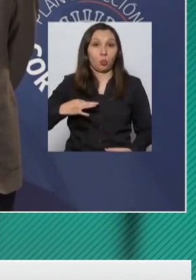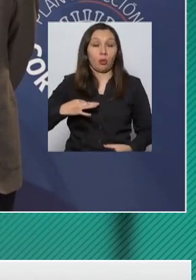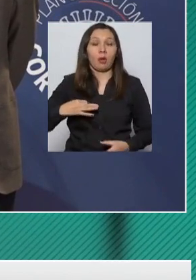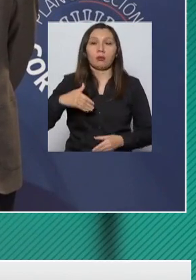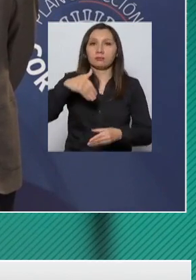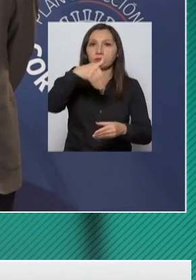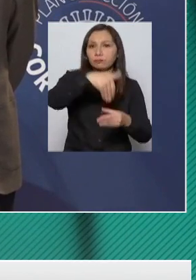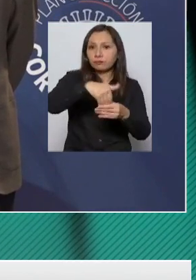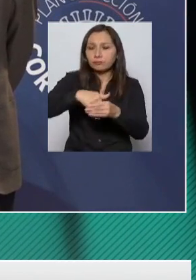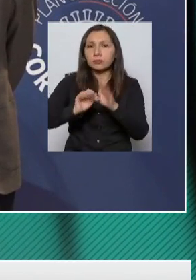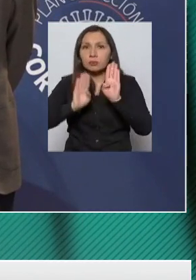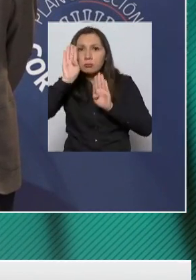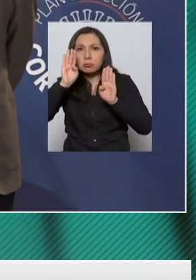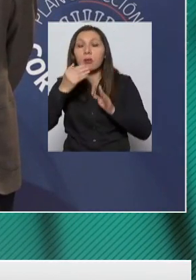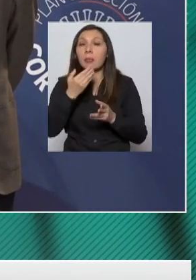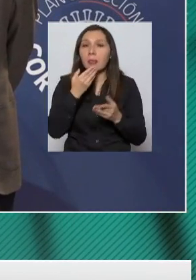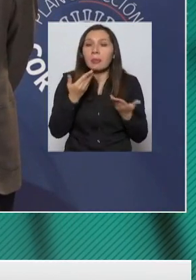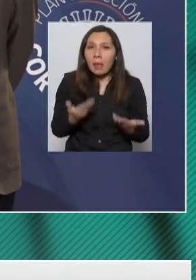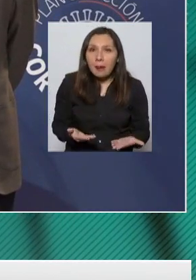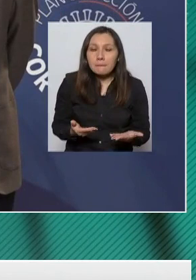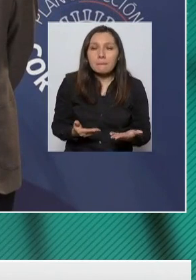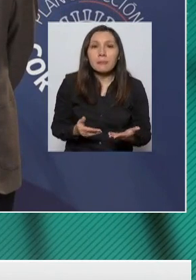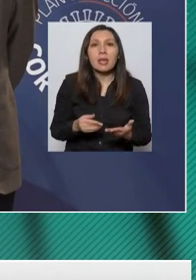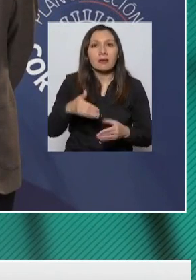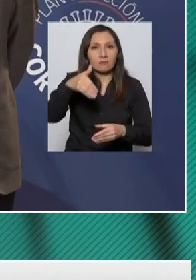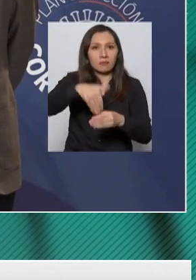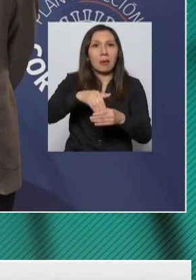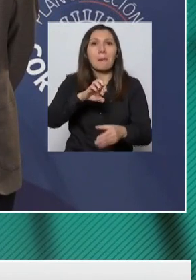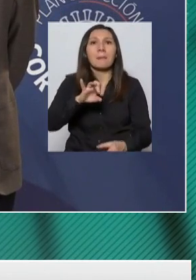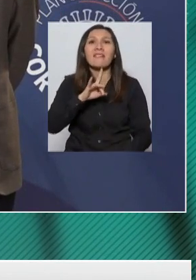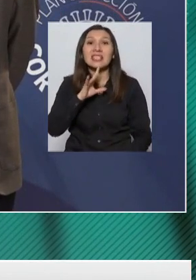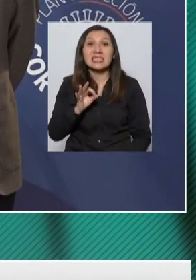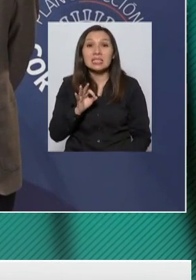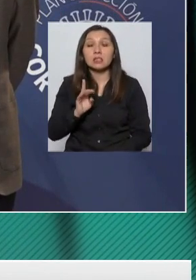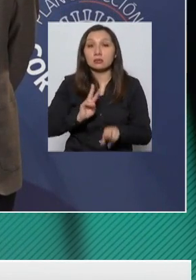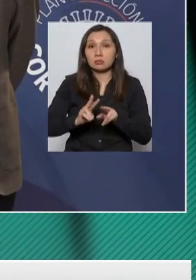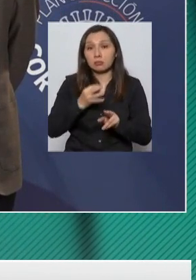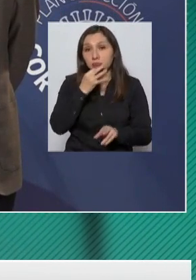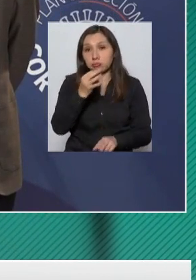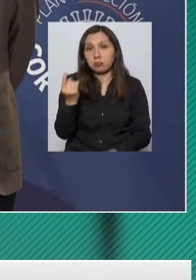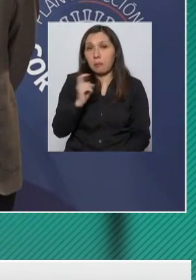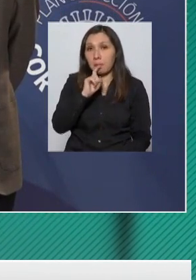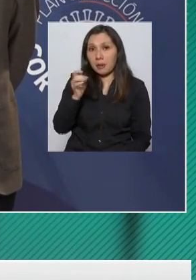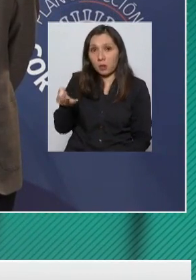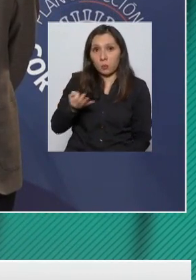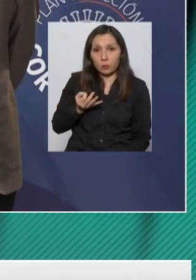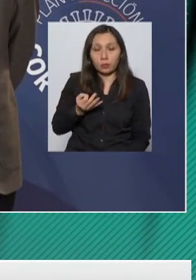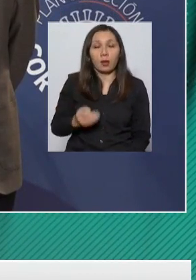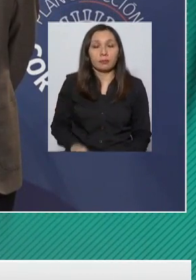elecciones y por supuesto el plebiscito al que se hace alusión